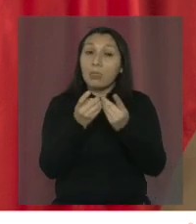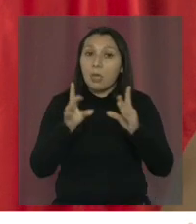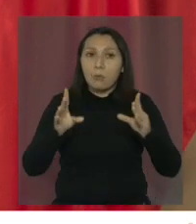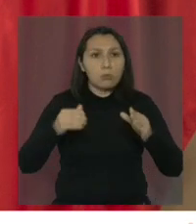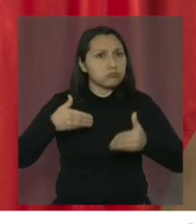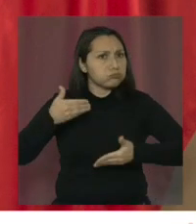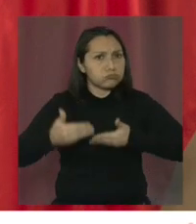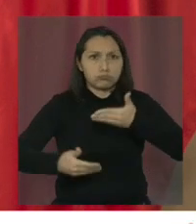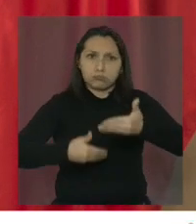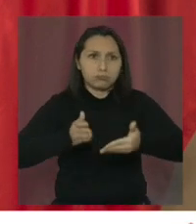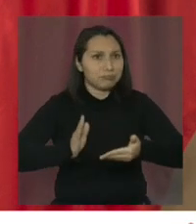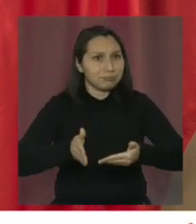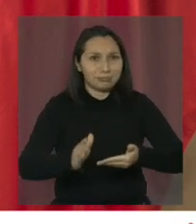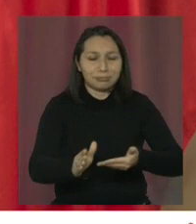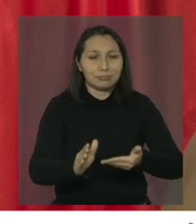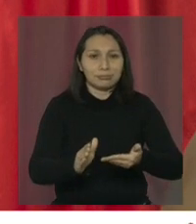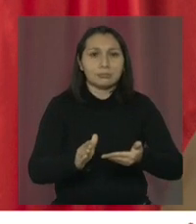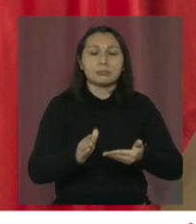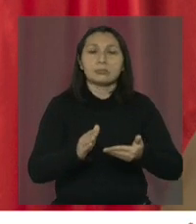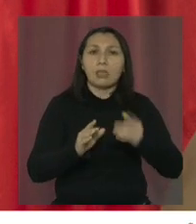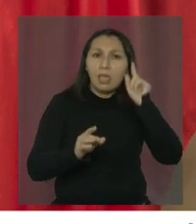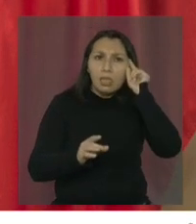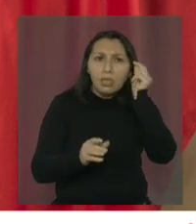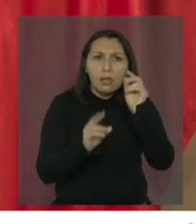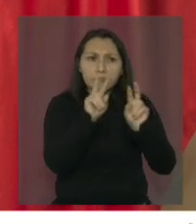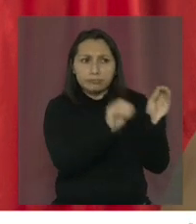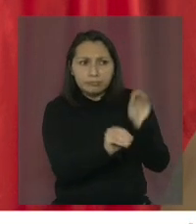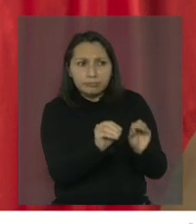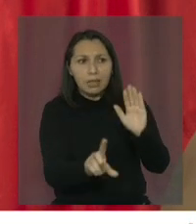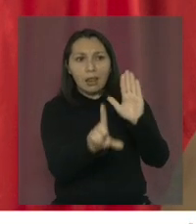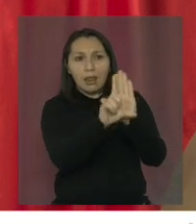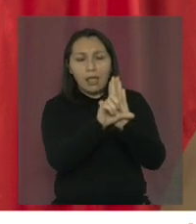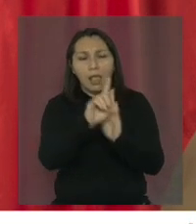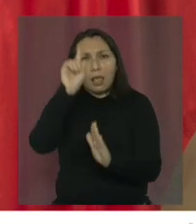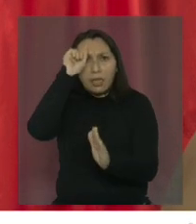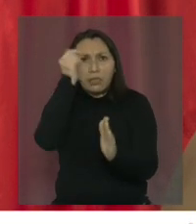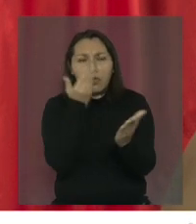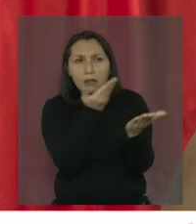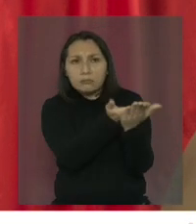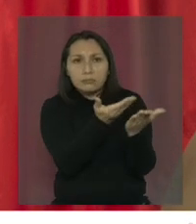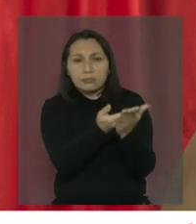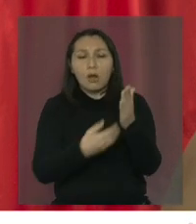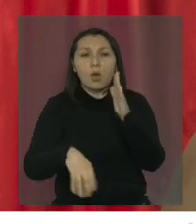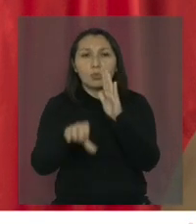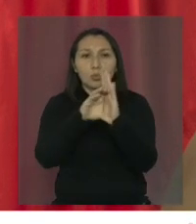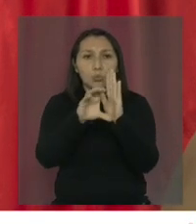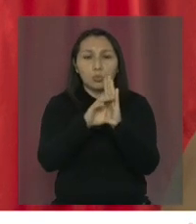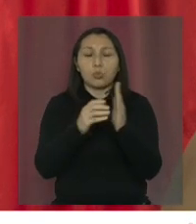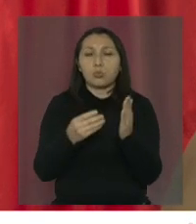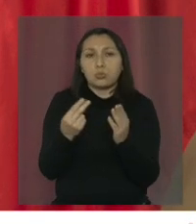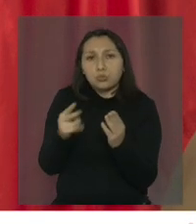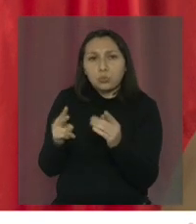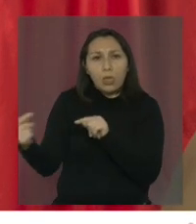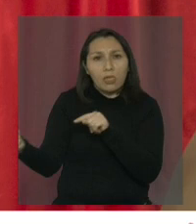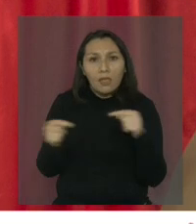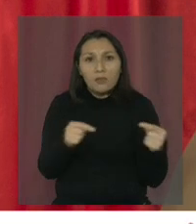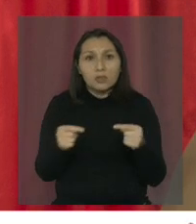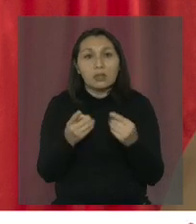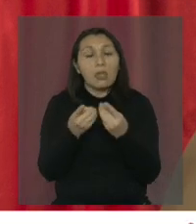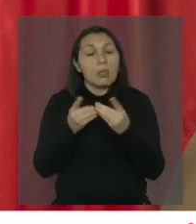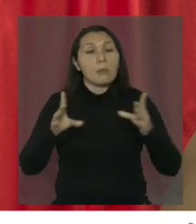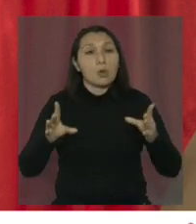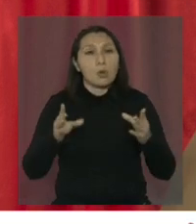sigue funcionando con sus iniciativas legislativas con sus iniciativas constitucionales con sus debates democráticos